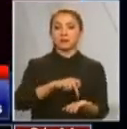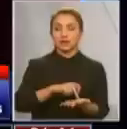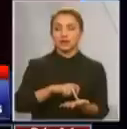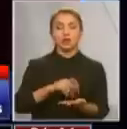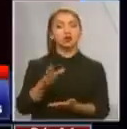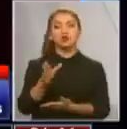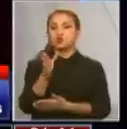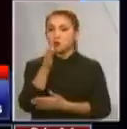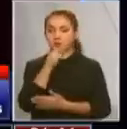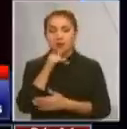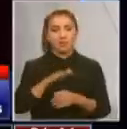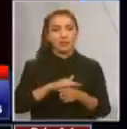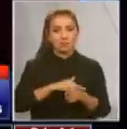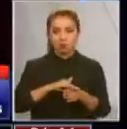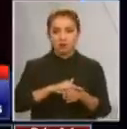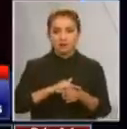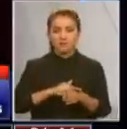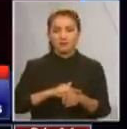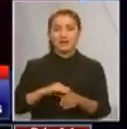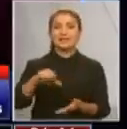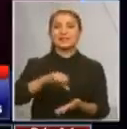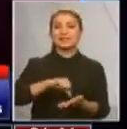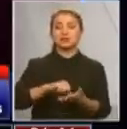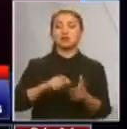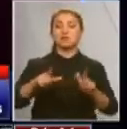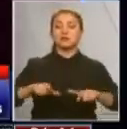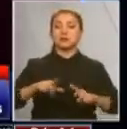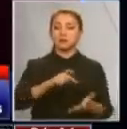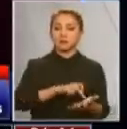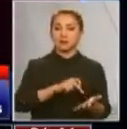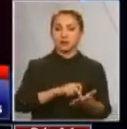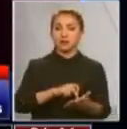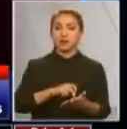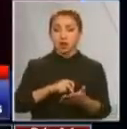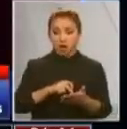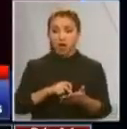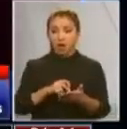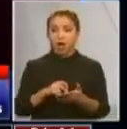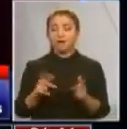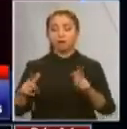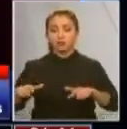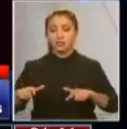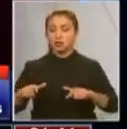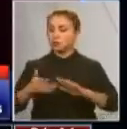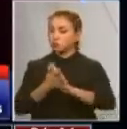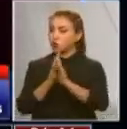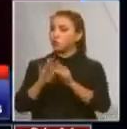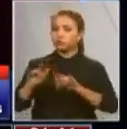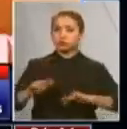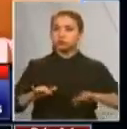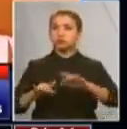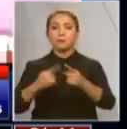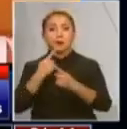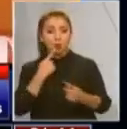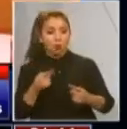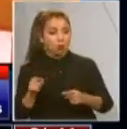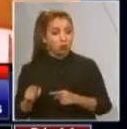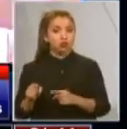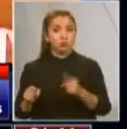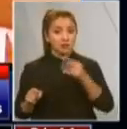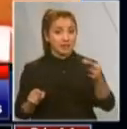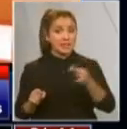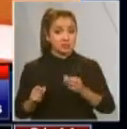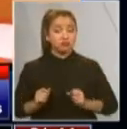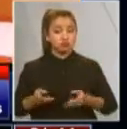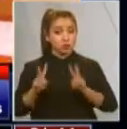no habían disponibles en el centro oficinas parlamentarias, se me ofrece una oficina amoblada, la tomo, pregunto, se me dice que